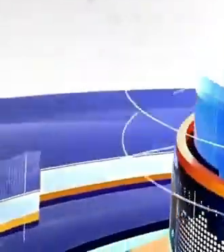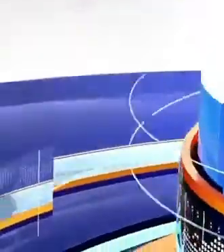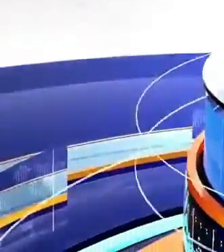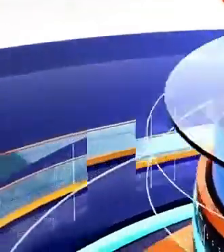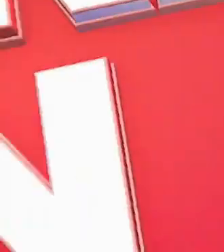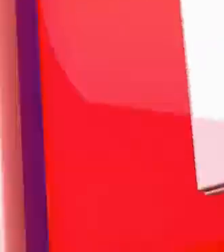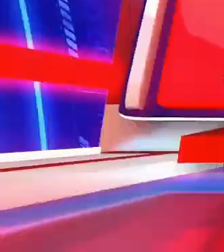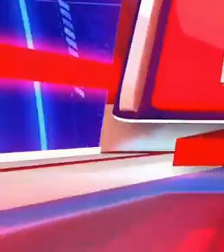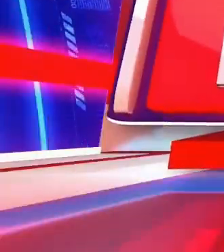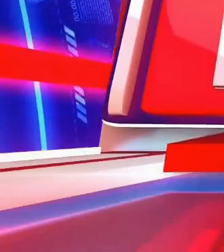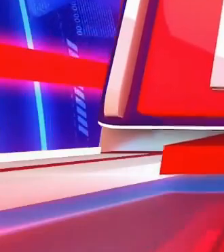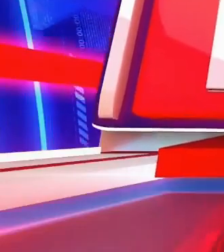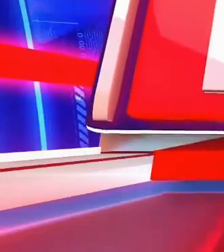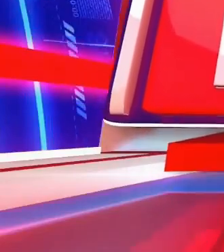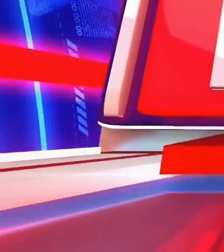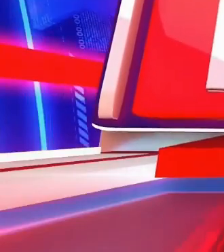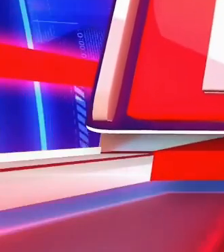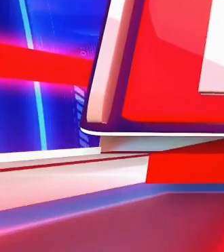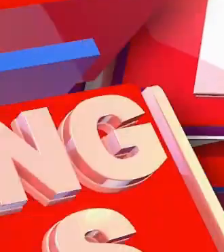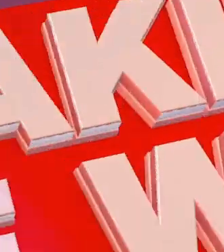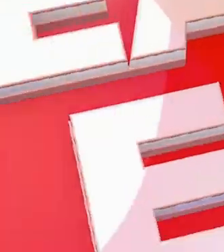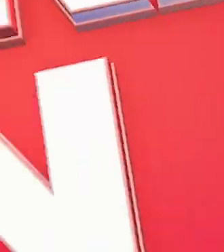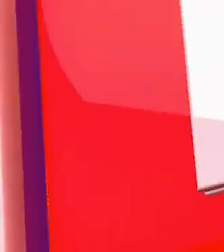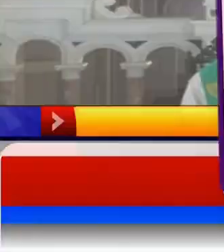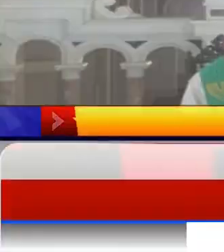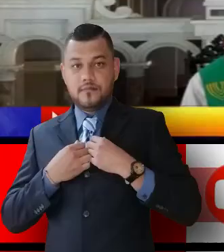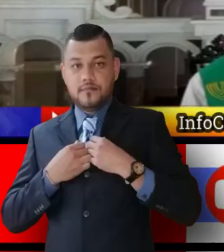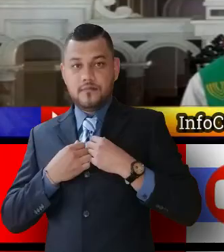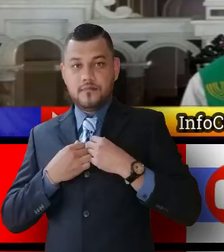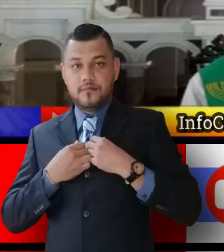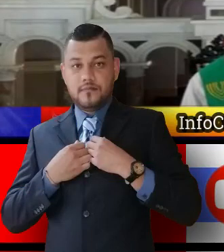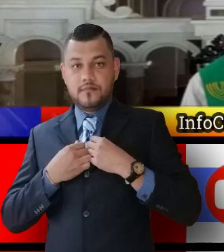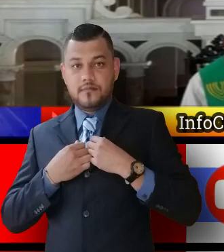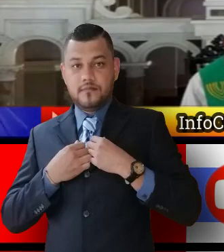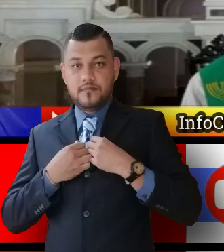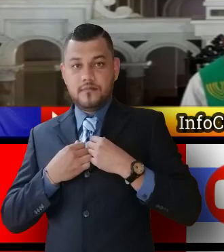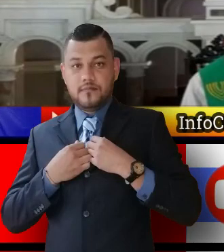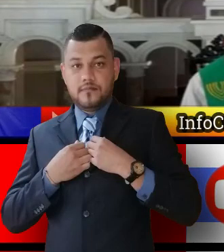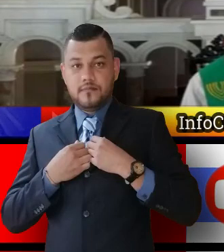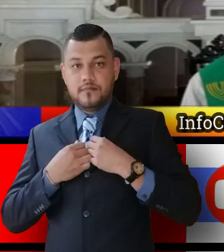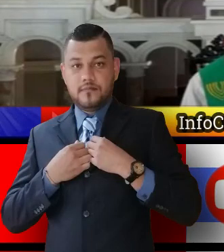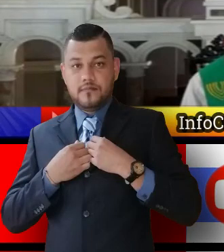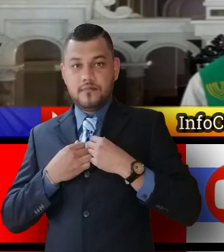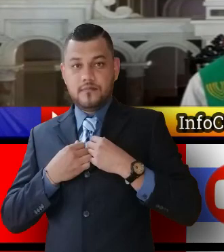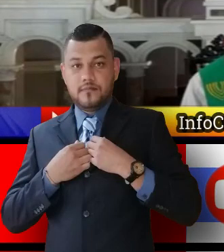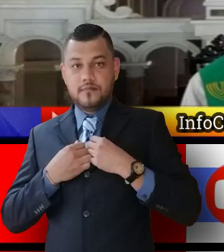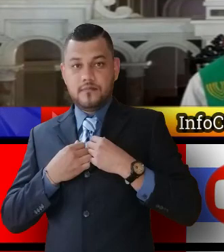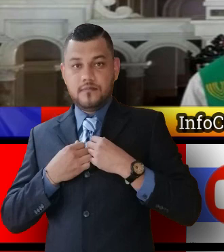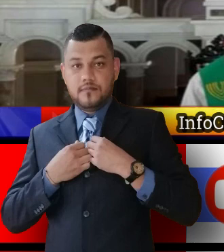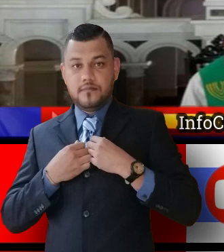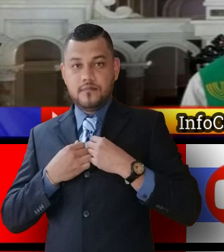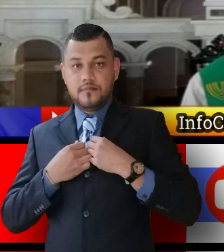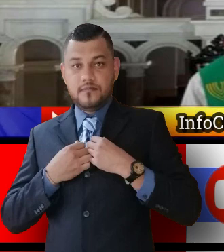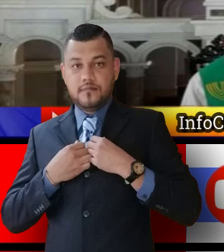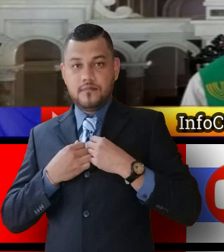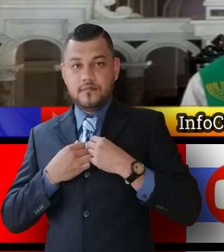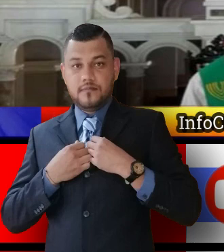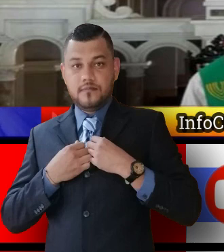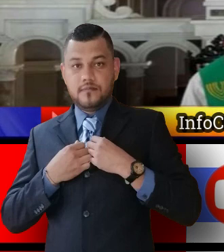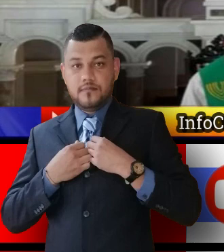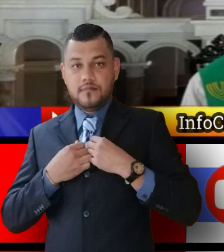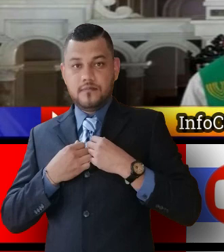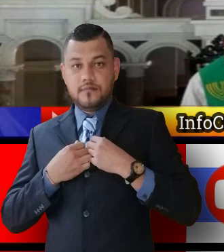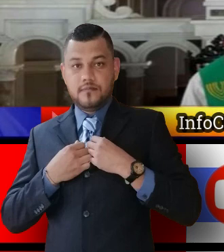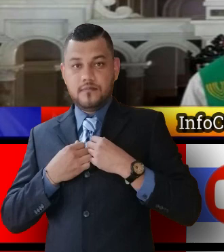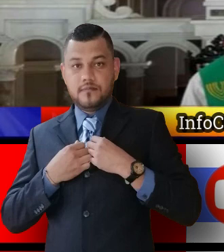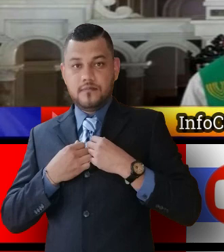Saludos desde InfoCuba. Bienvenidos a una nueva edición de Noticias. El arzobispo de Santiago de Cuba, Monseñor Dionisio